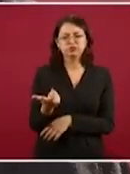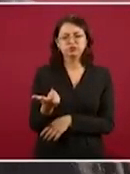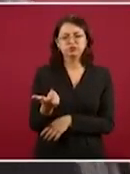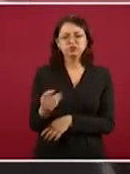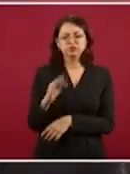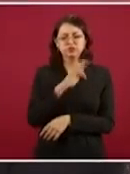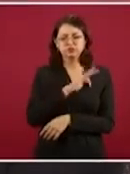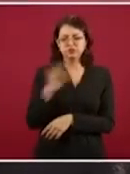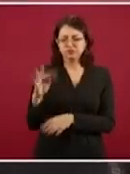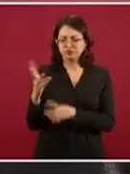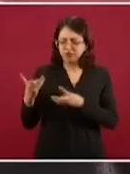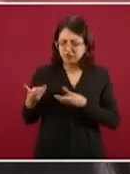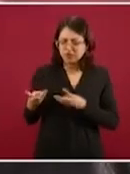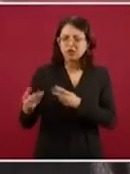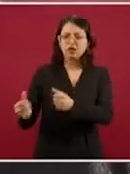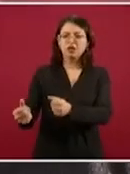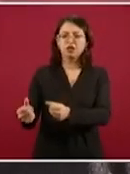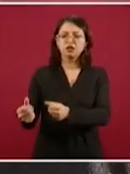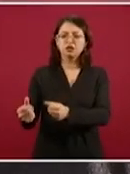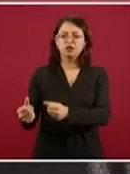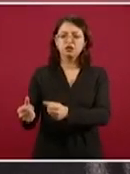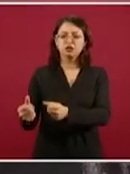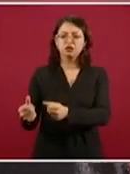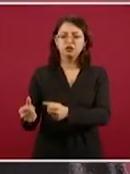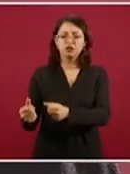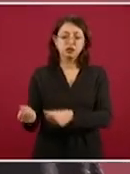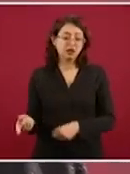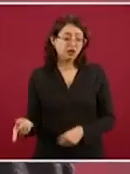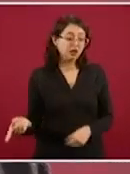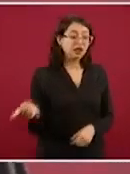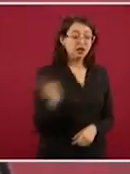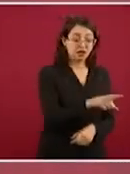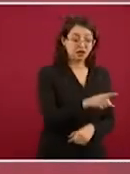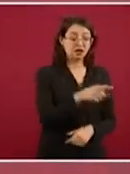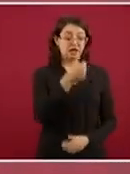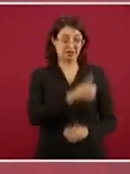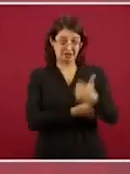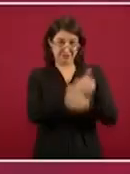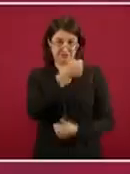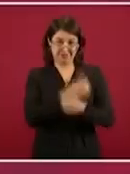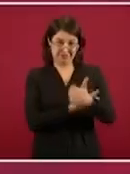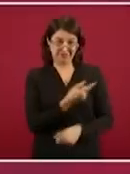y se gastó mi adversario